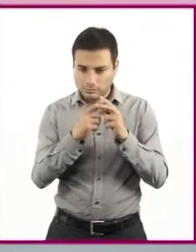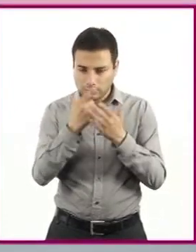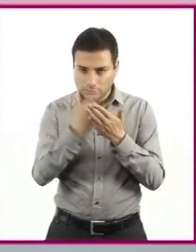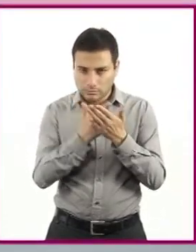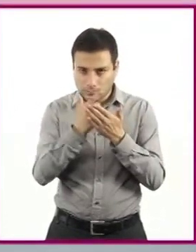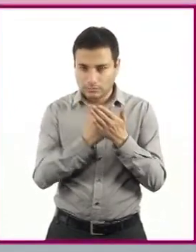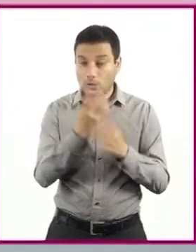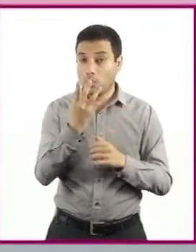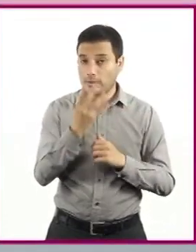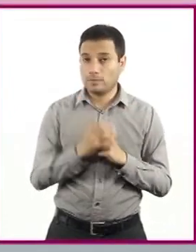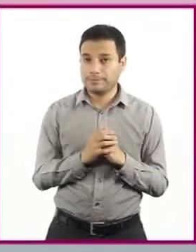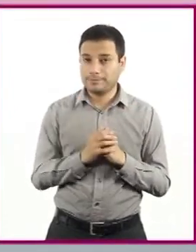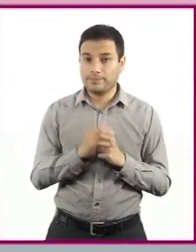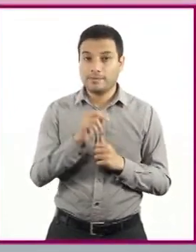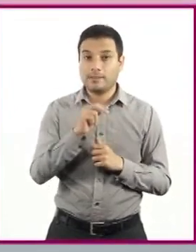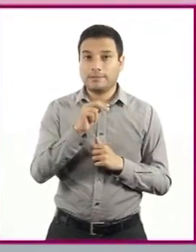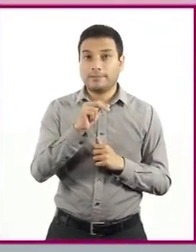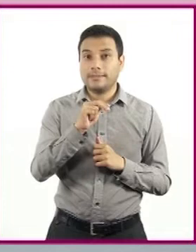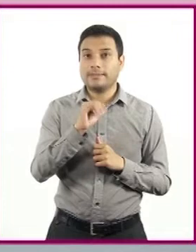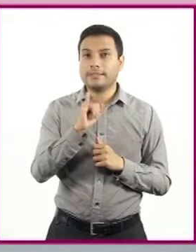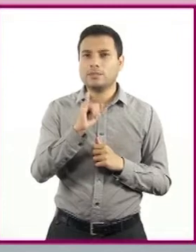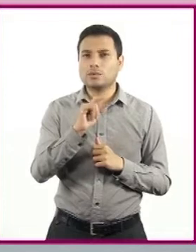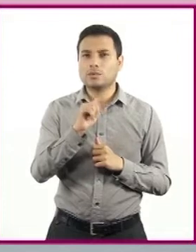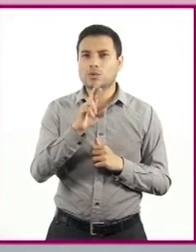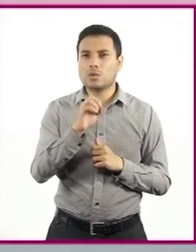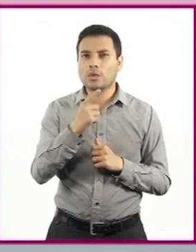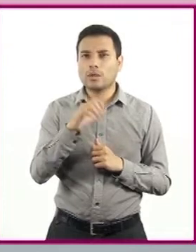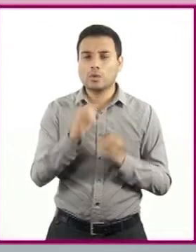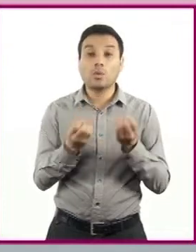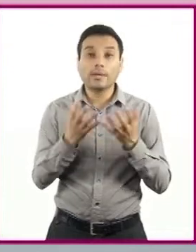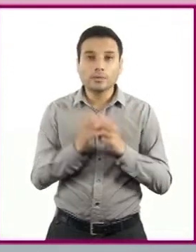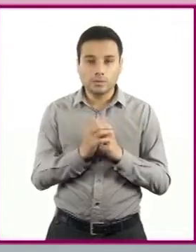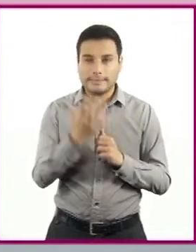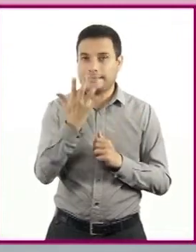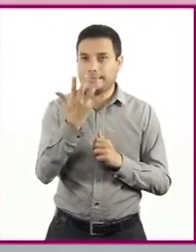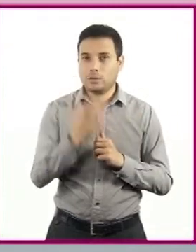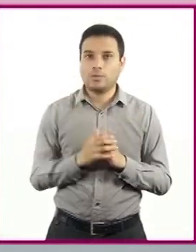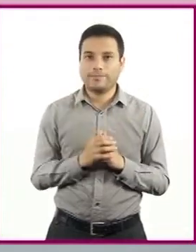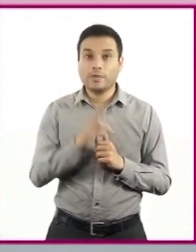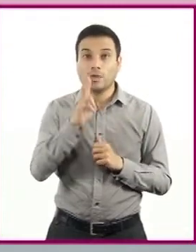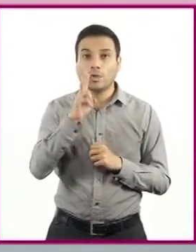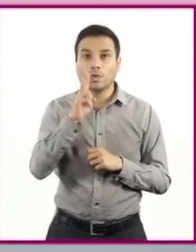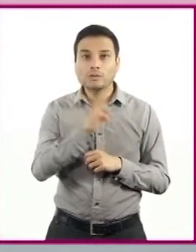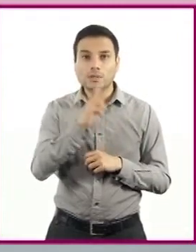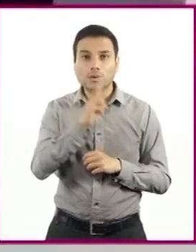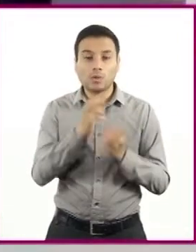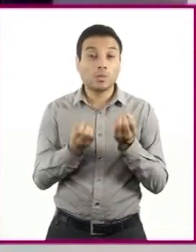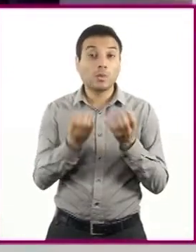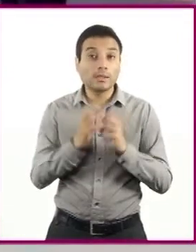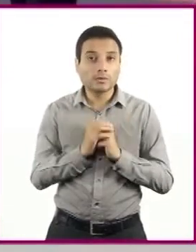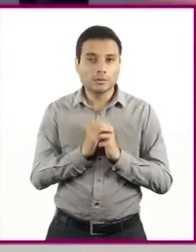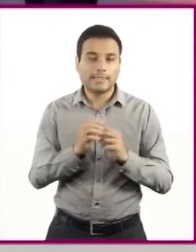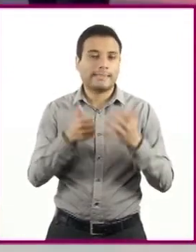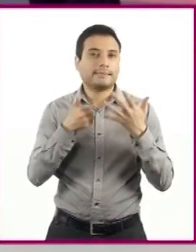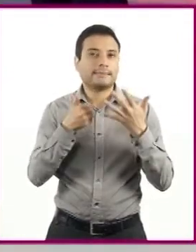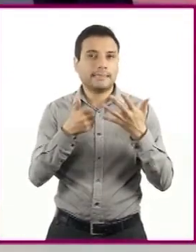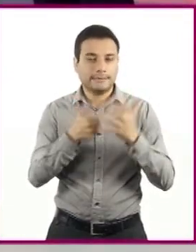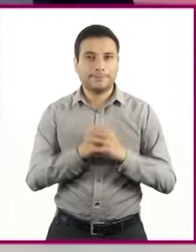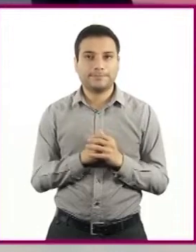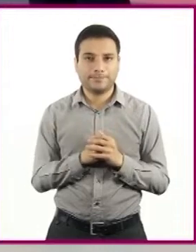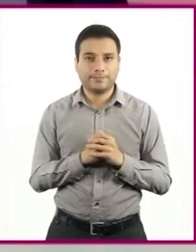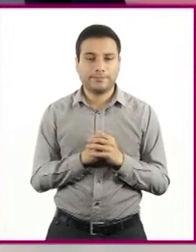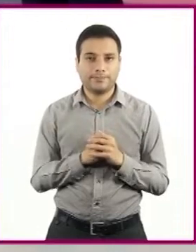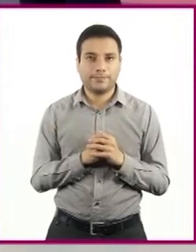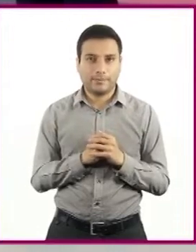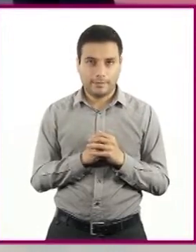4. Nitrógeno. Los átomos de este elemento tienen 5. El oxígeno cuenta con 6 electrones de valencia, es